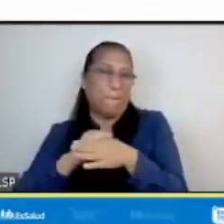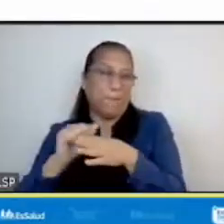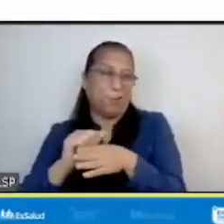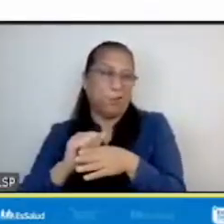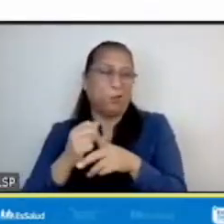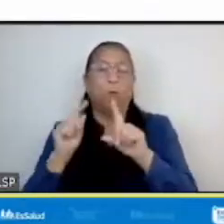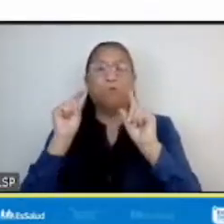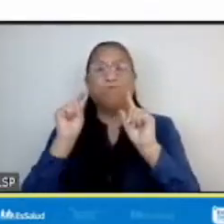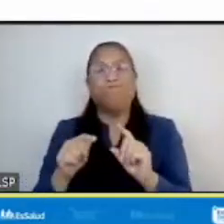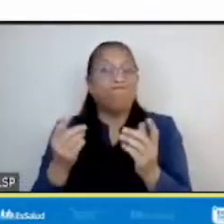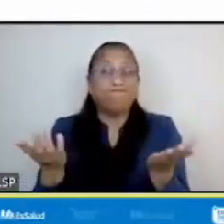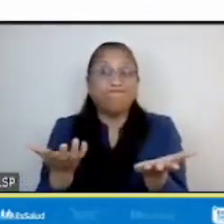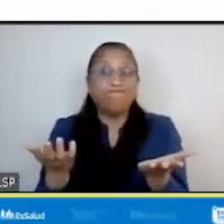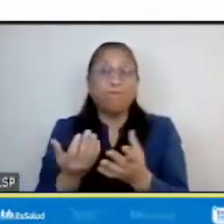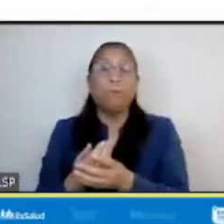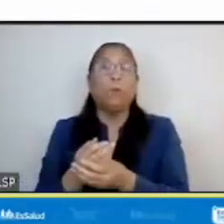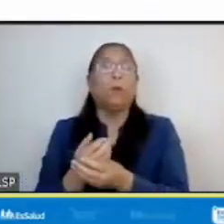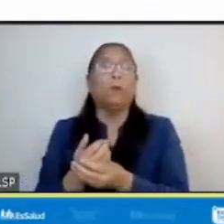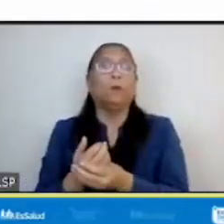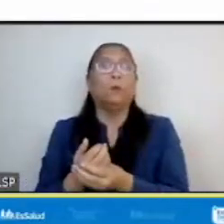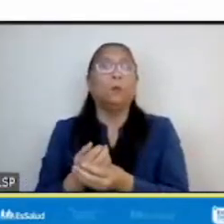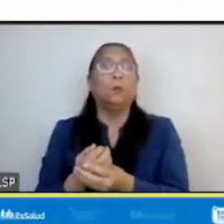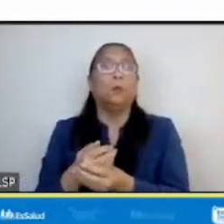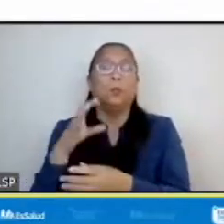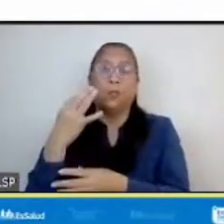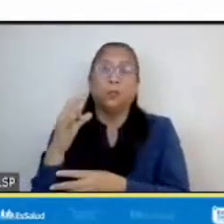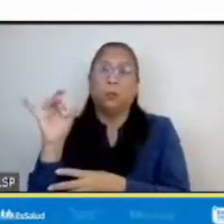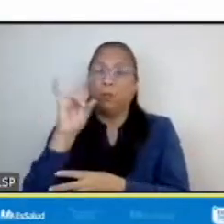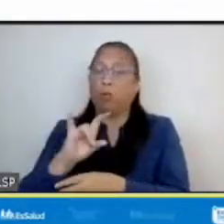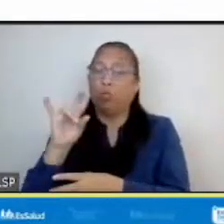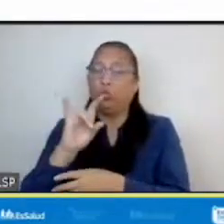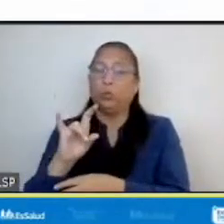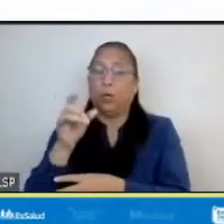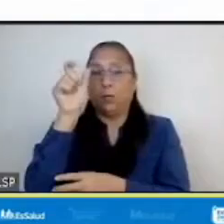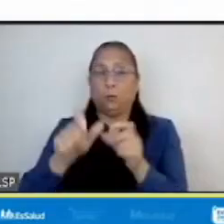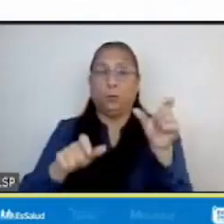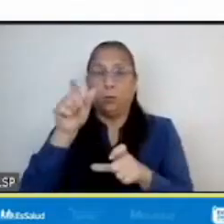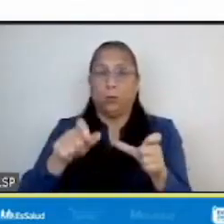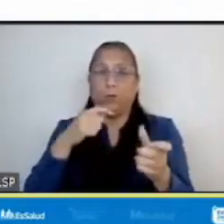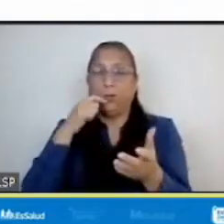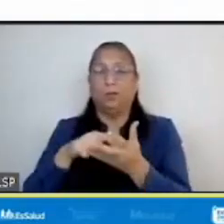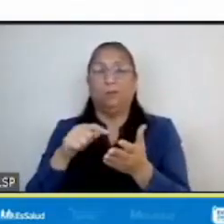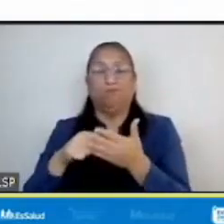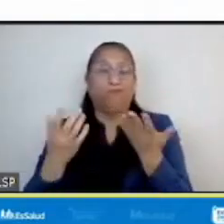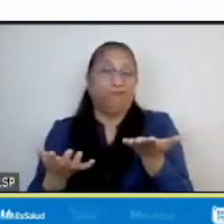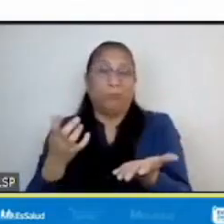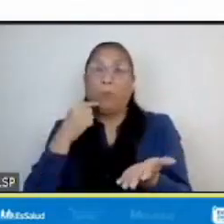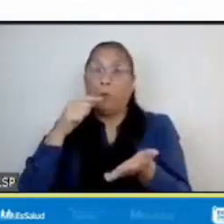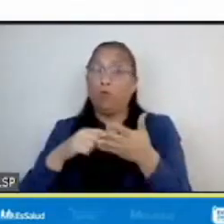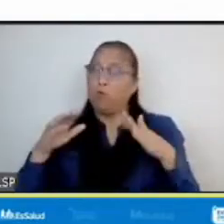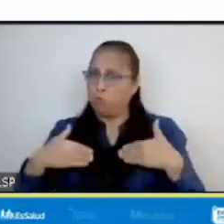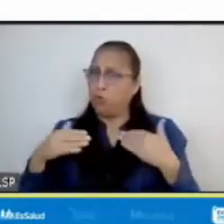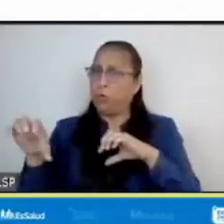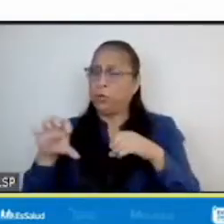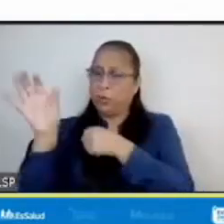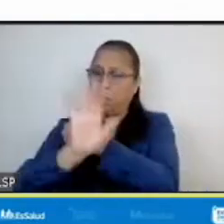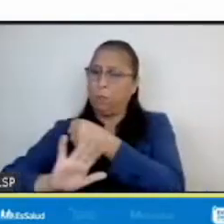más, digamos, que suele hacer uno, entonces puede ser hasta de manera exagerado, ¿no? Pero uno lo puede hacer y se podría proteger con